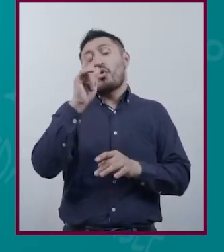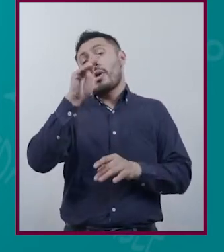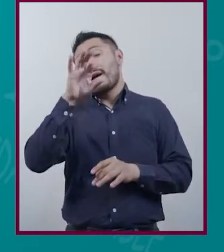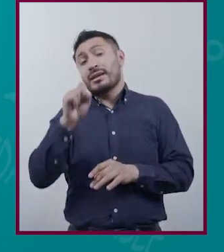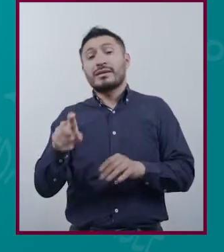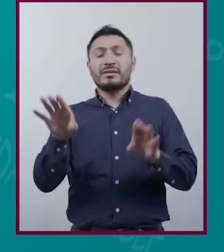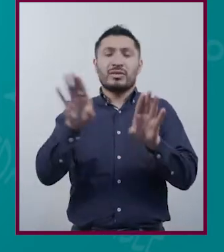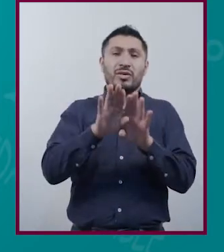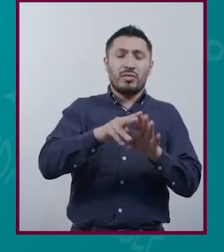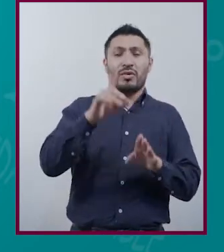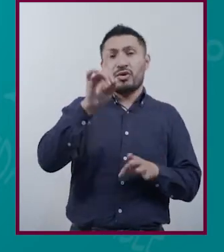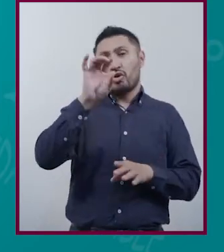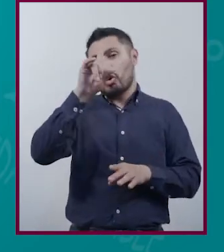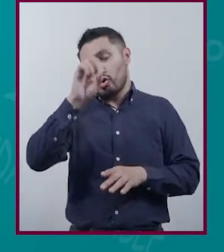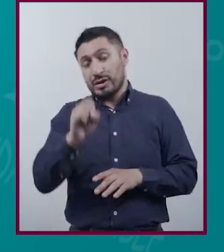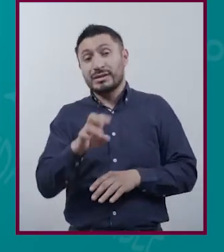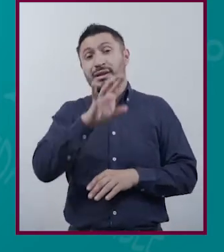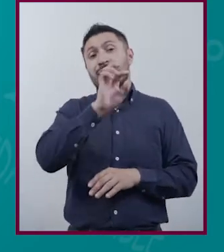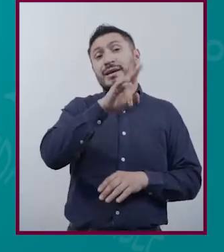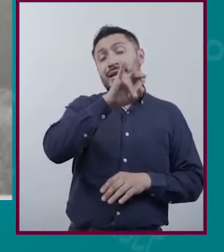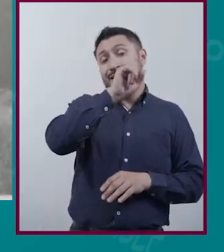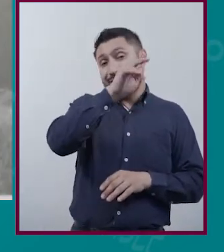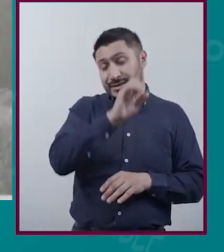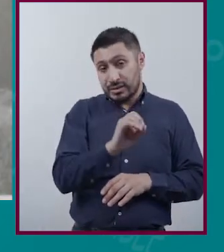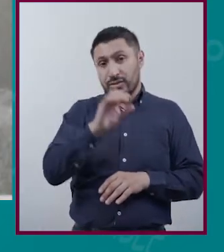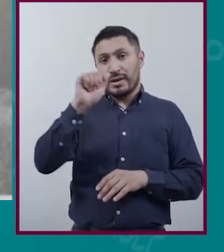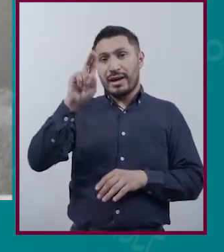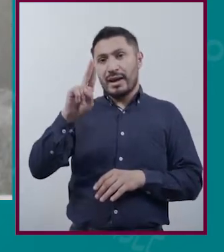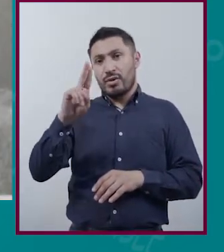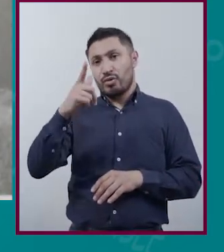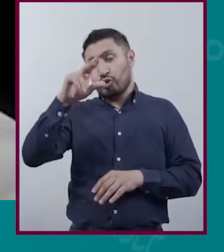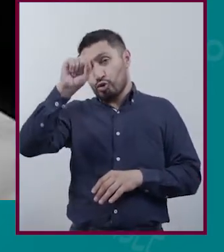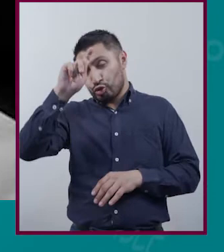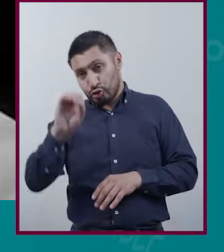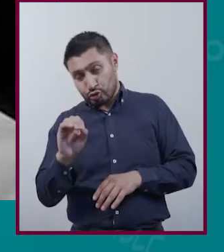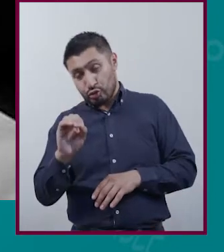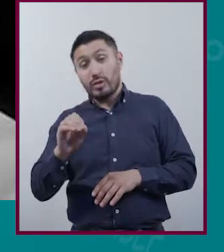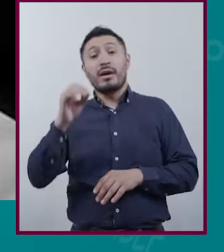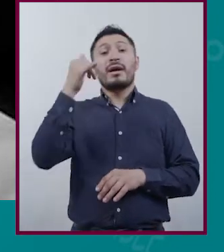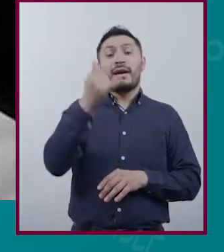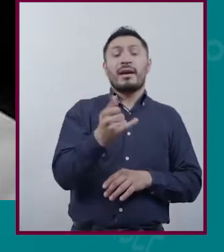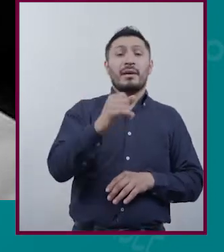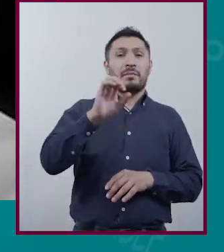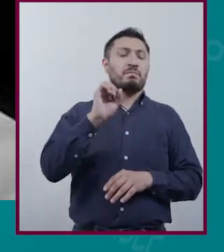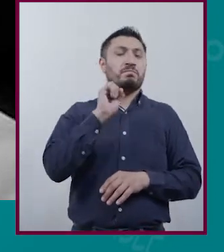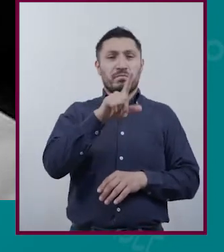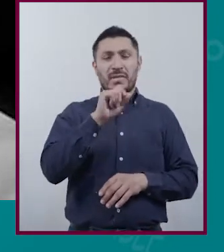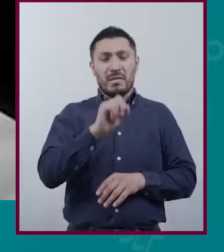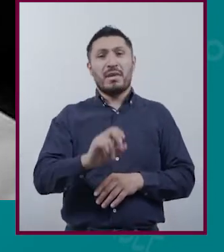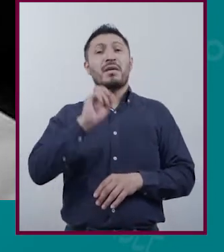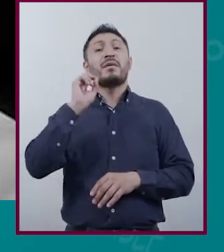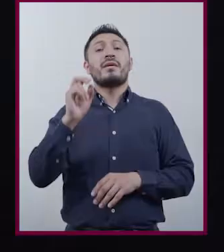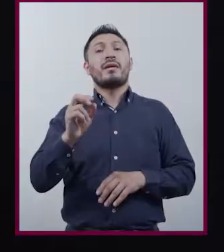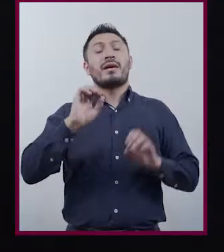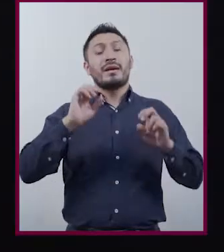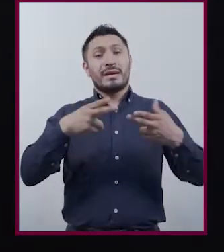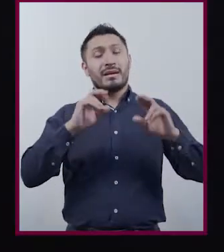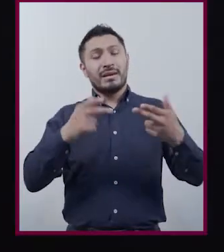como Dolores Castro, Ernesto Cardenal, Augusto Monterroso y el también chiapaneco Jaime